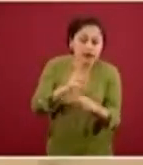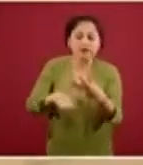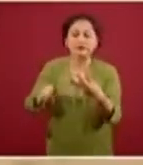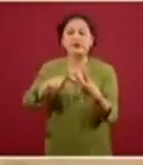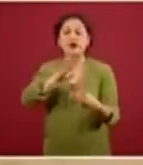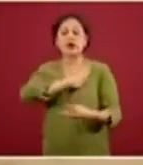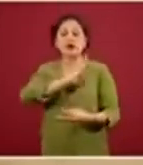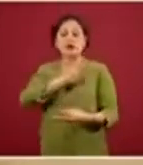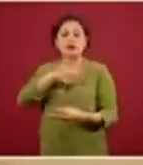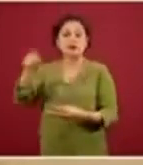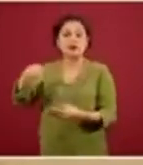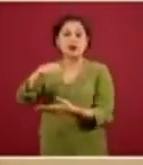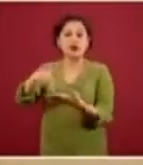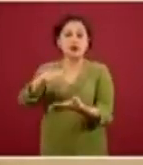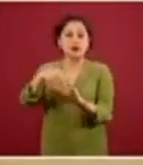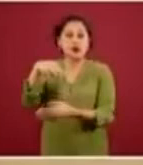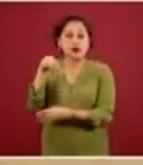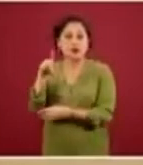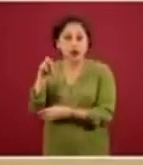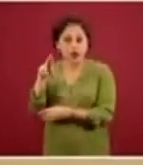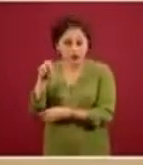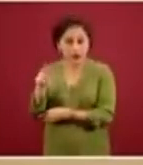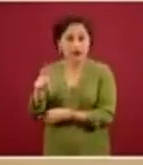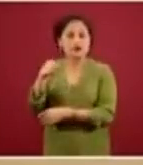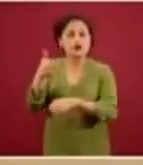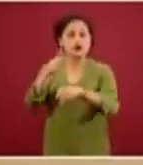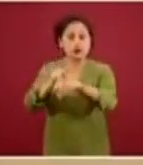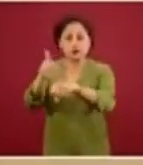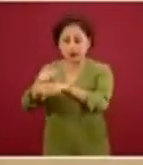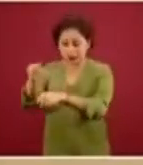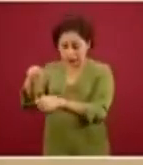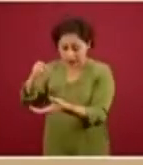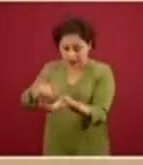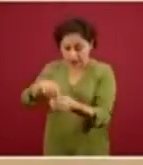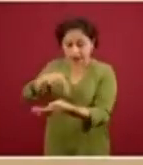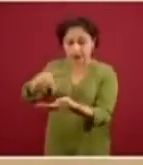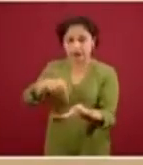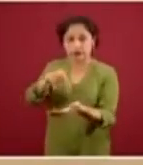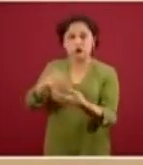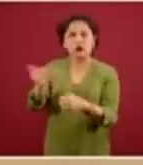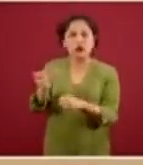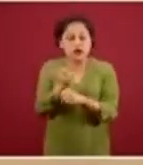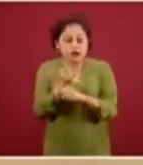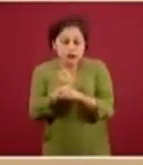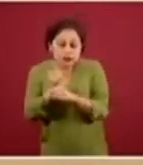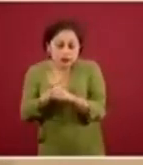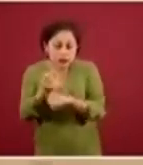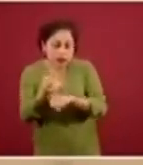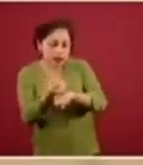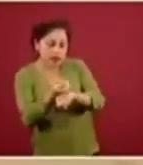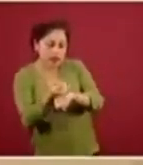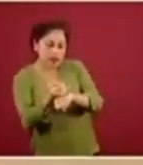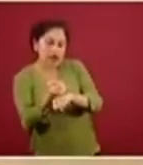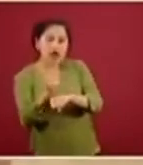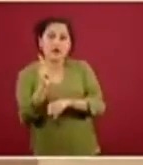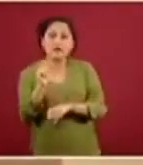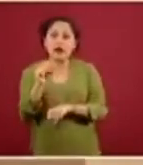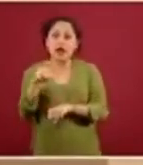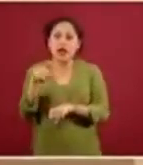de la Comunidad de Madrid desarrolla junto con hospitales de la región ensayos clínicos de procedimiento para extracción de plasma